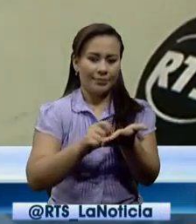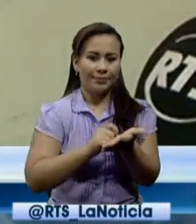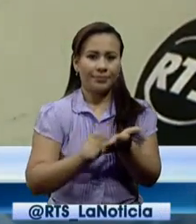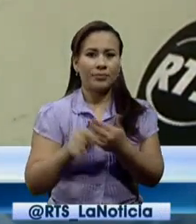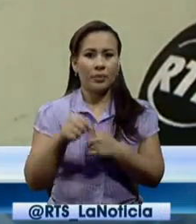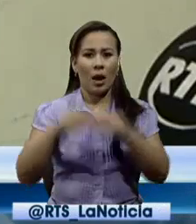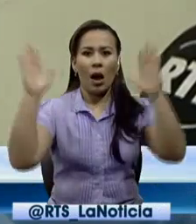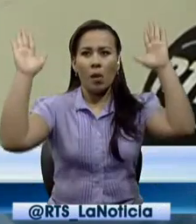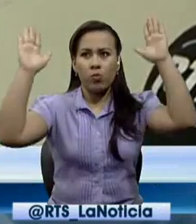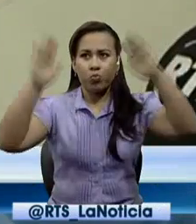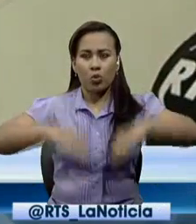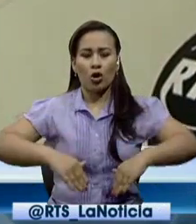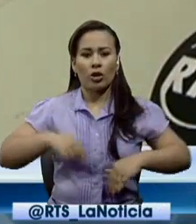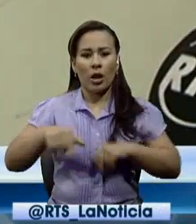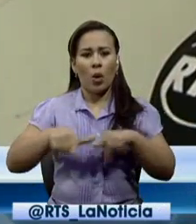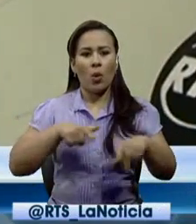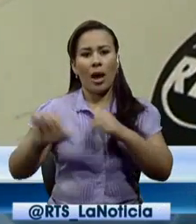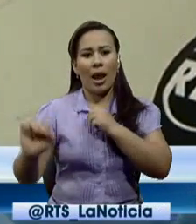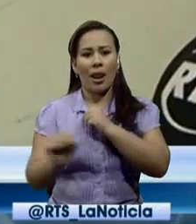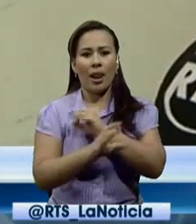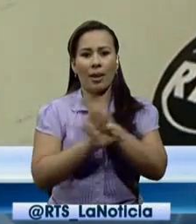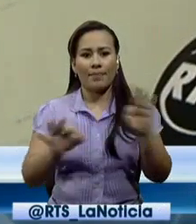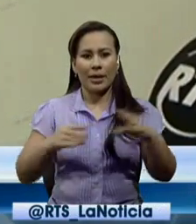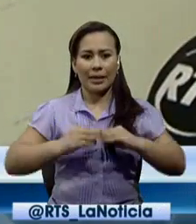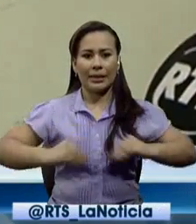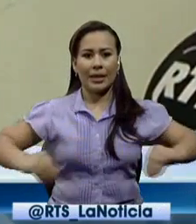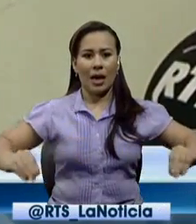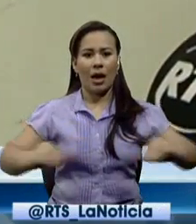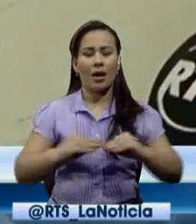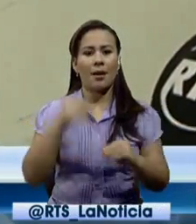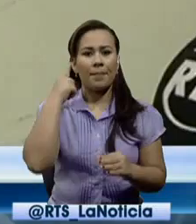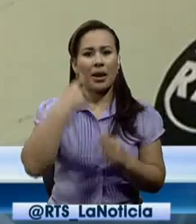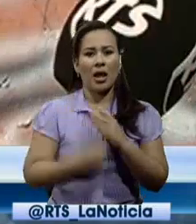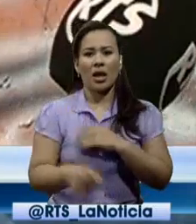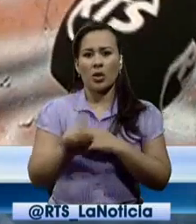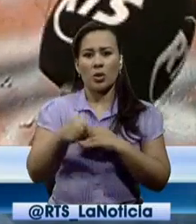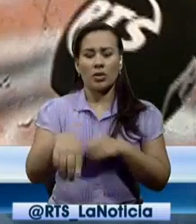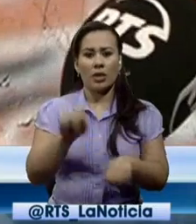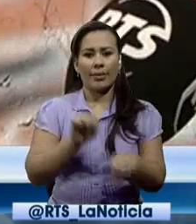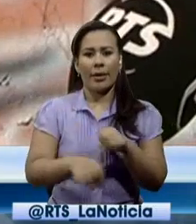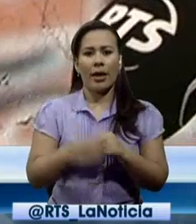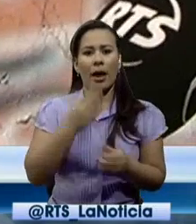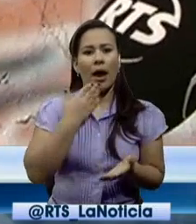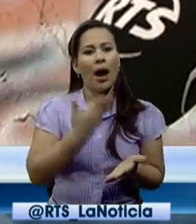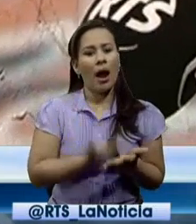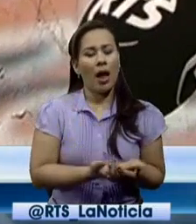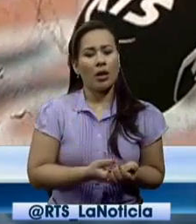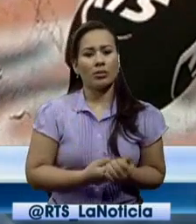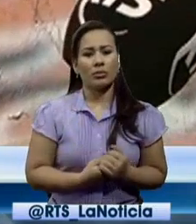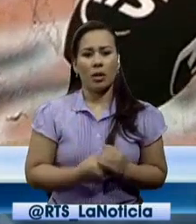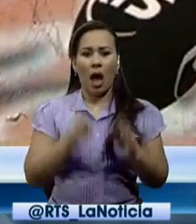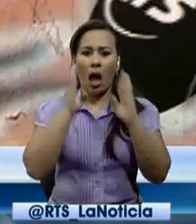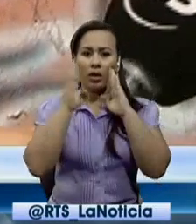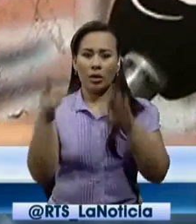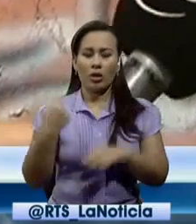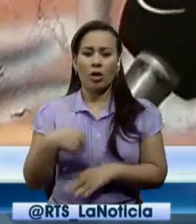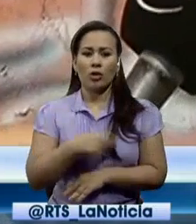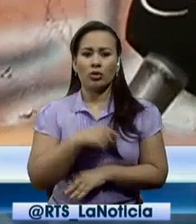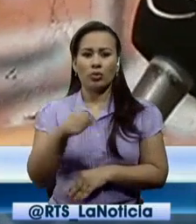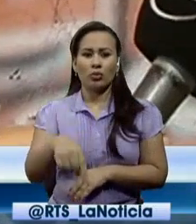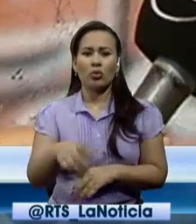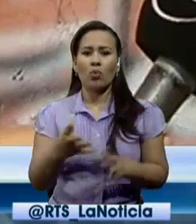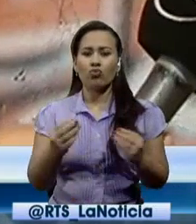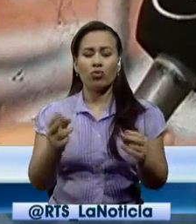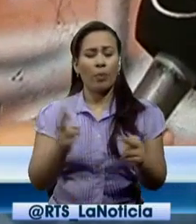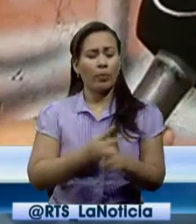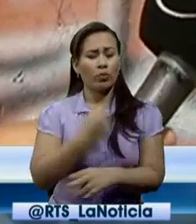proceder a derribar y limpiar este predio, para evitar este foco infeccioso. Y gracias igualmente por atendernos, que